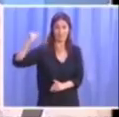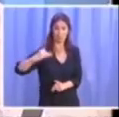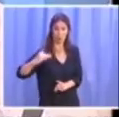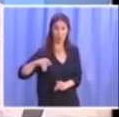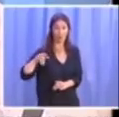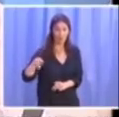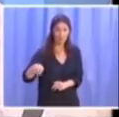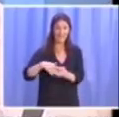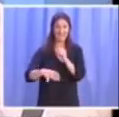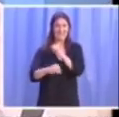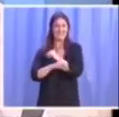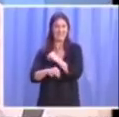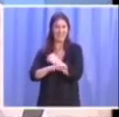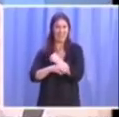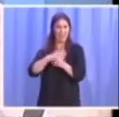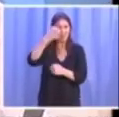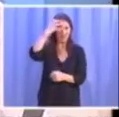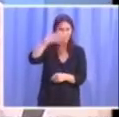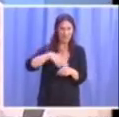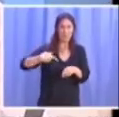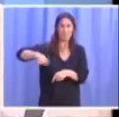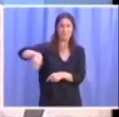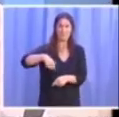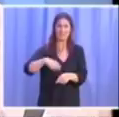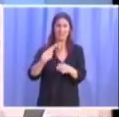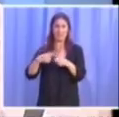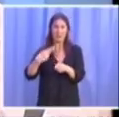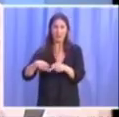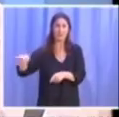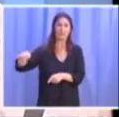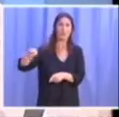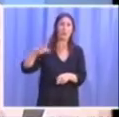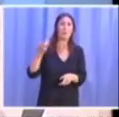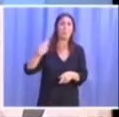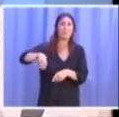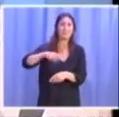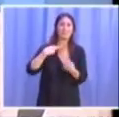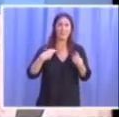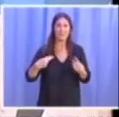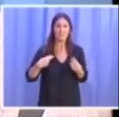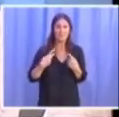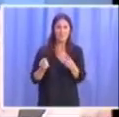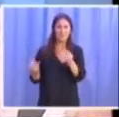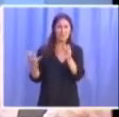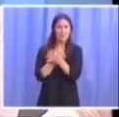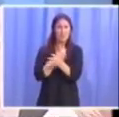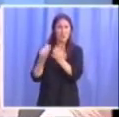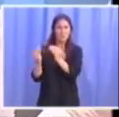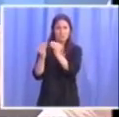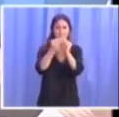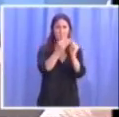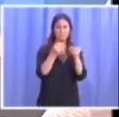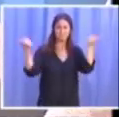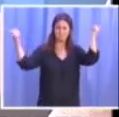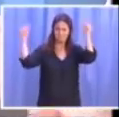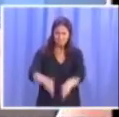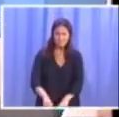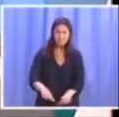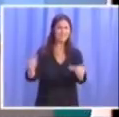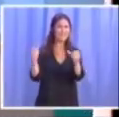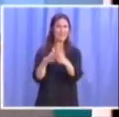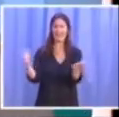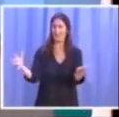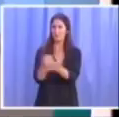Hurtado, senador del Reino, presidente del partido, presidente de la Diputación, y coinciden con el hundimiento de Granada. Lo perdimos